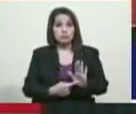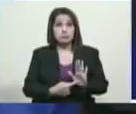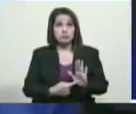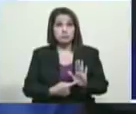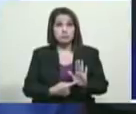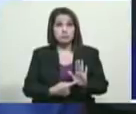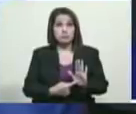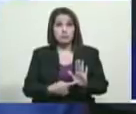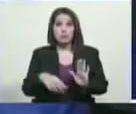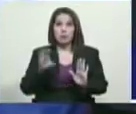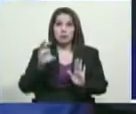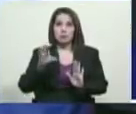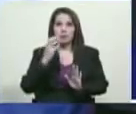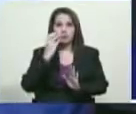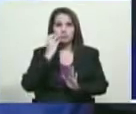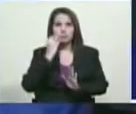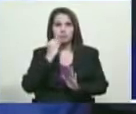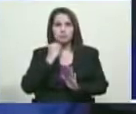esta misión.